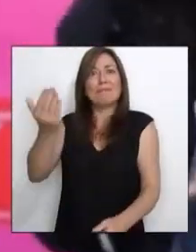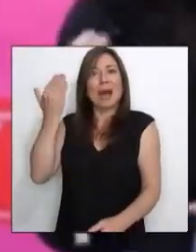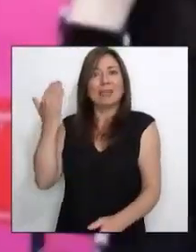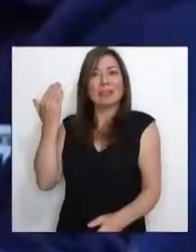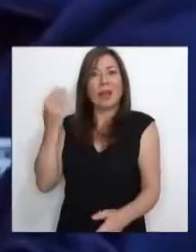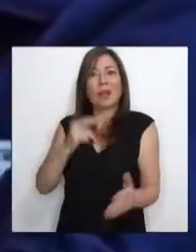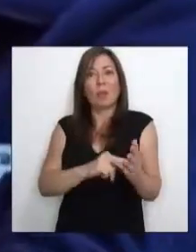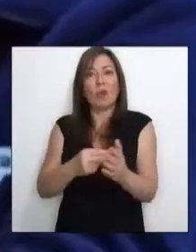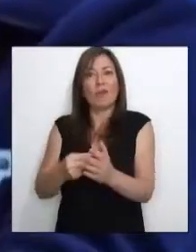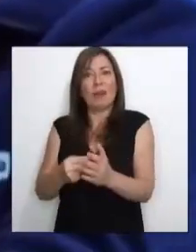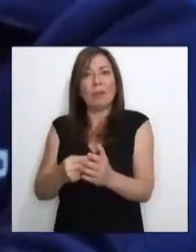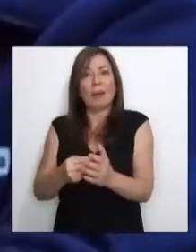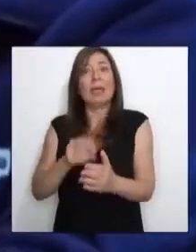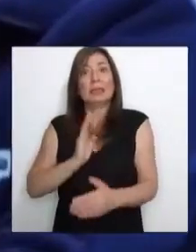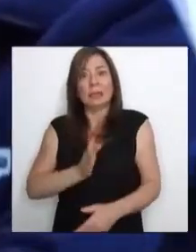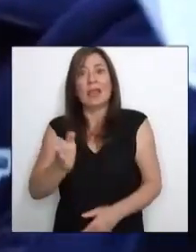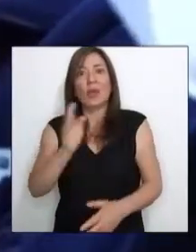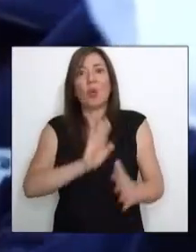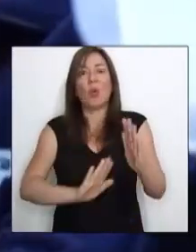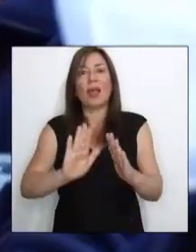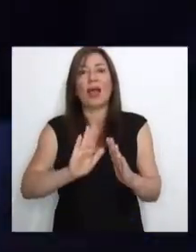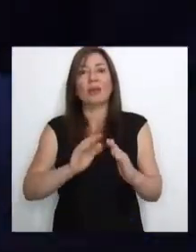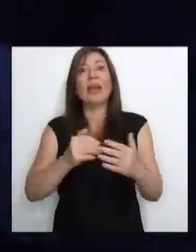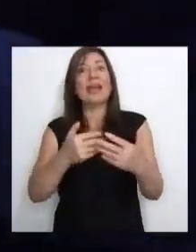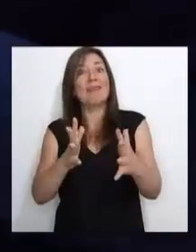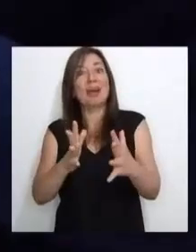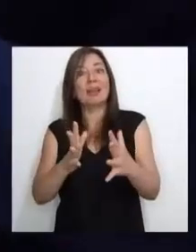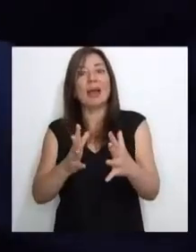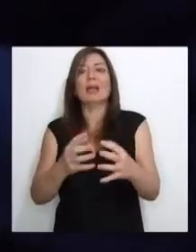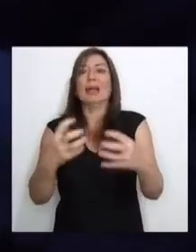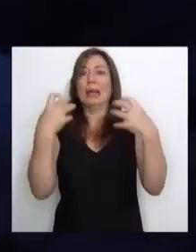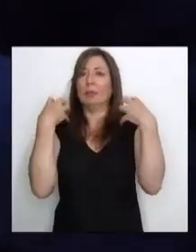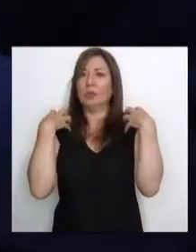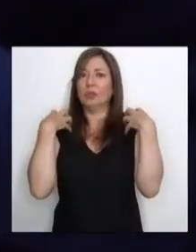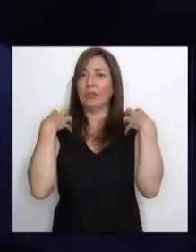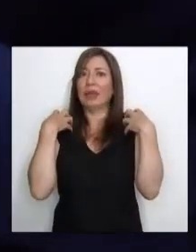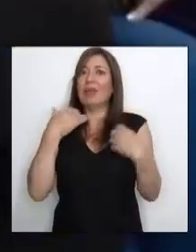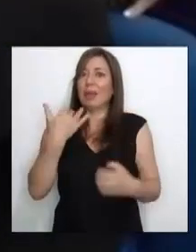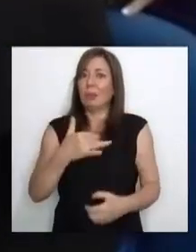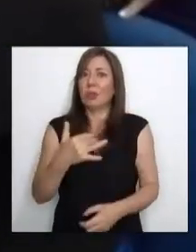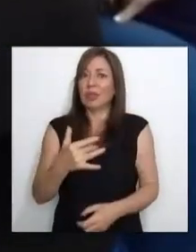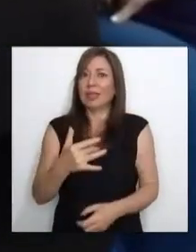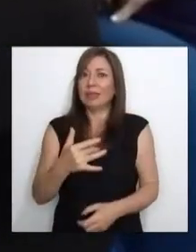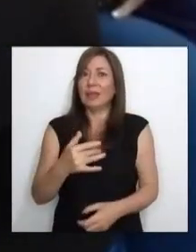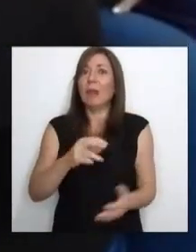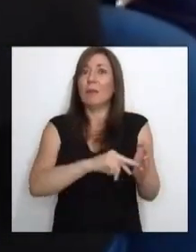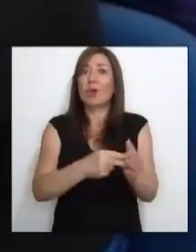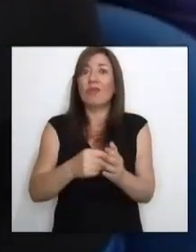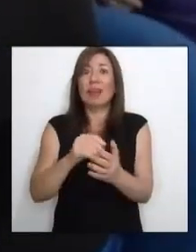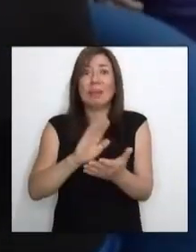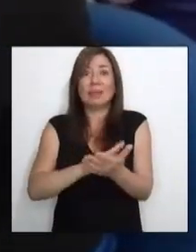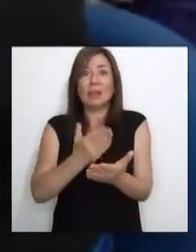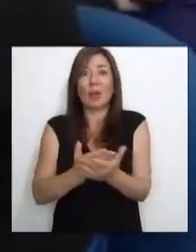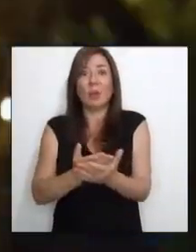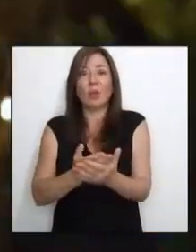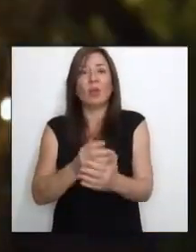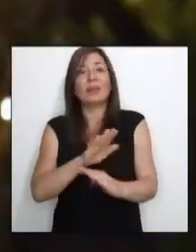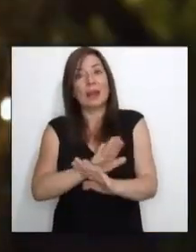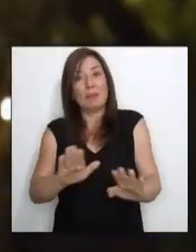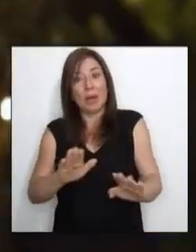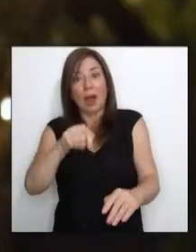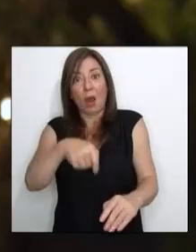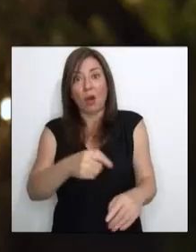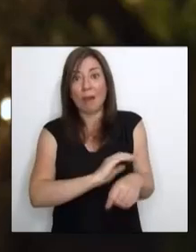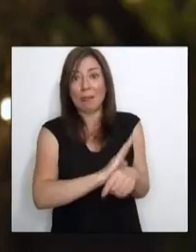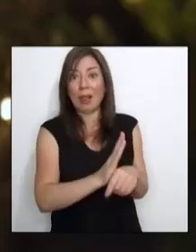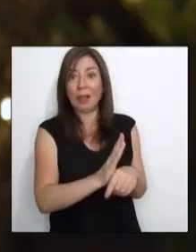tiempo atrás. Tenemos que seguir cuidándonos. Libertad, pero con responsabilidad. Pero los problemas de la salud no